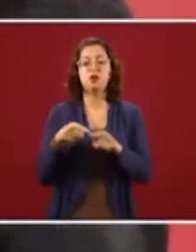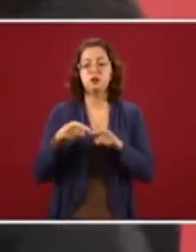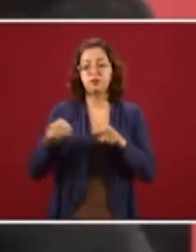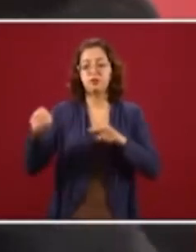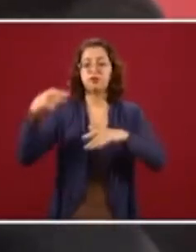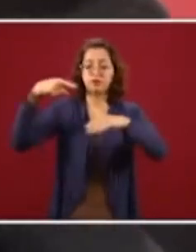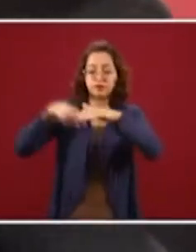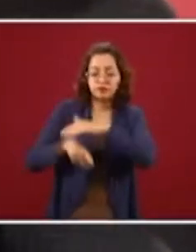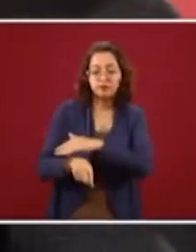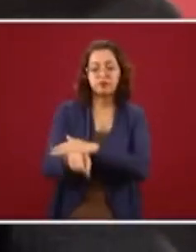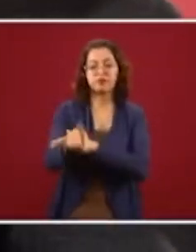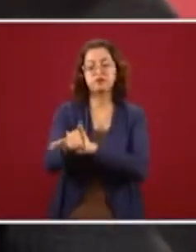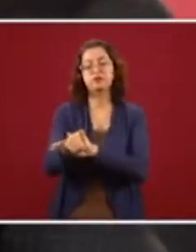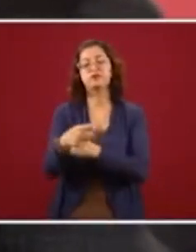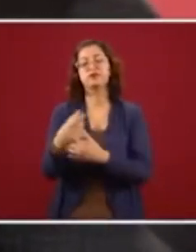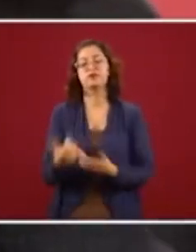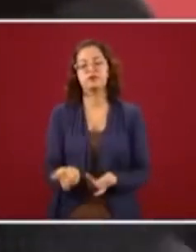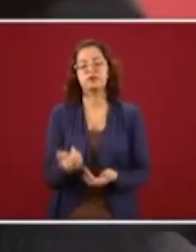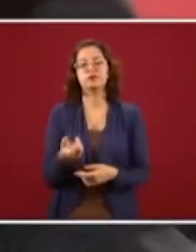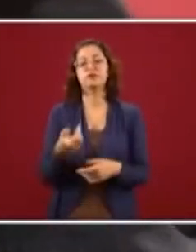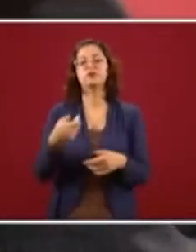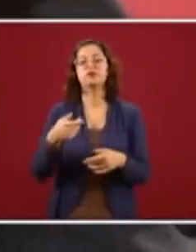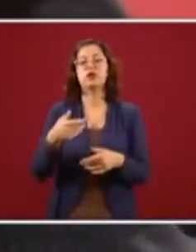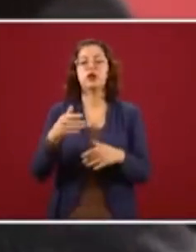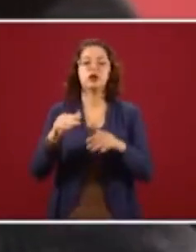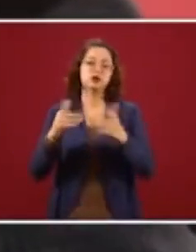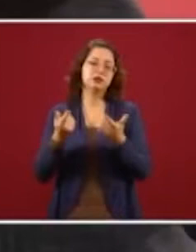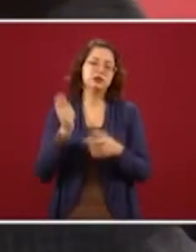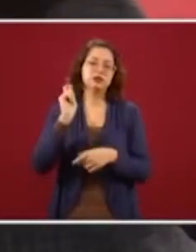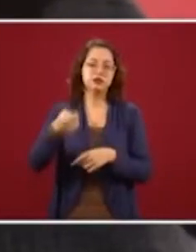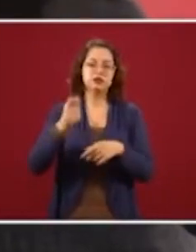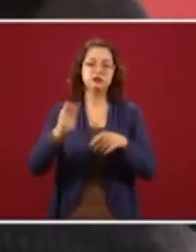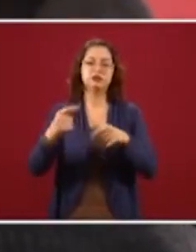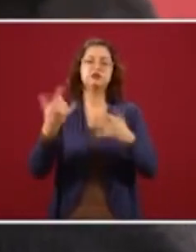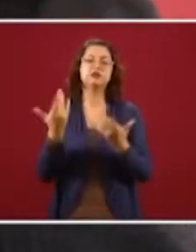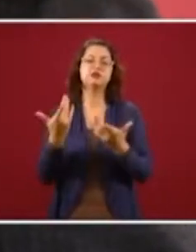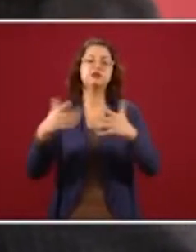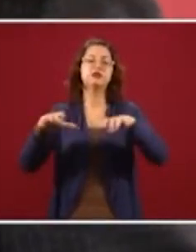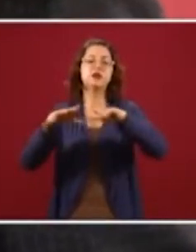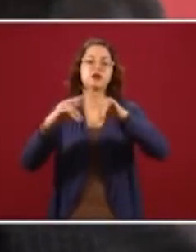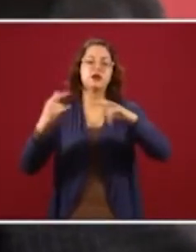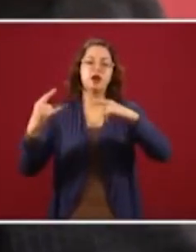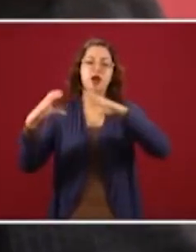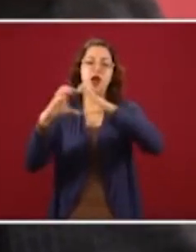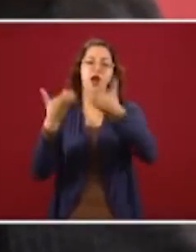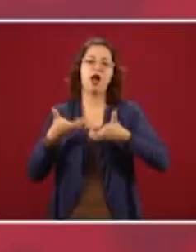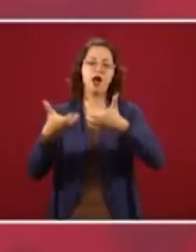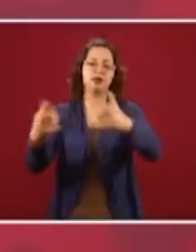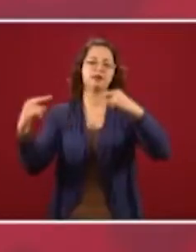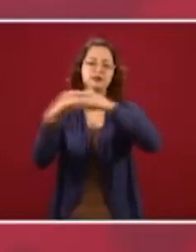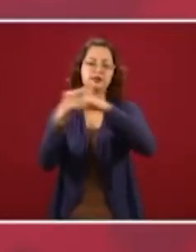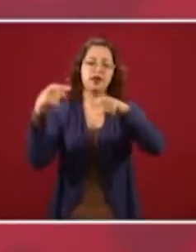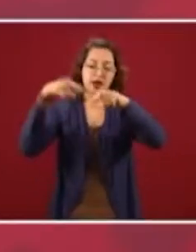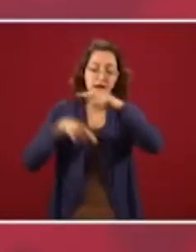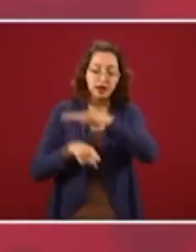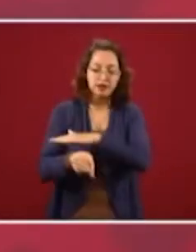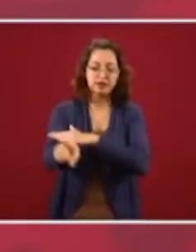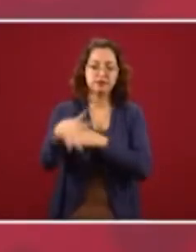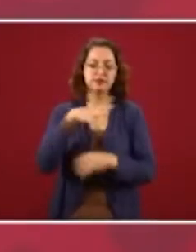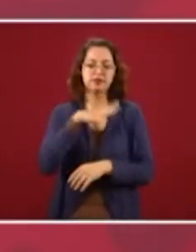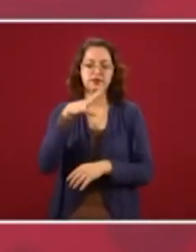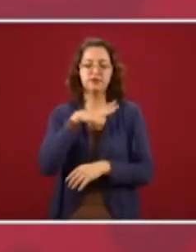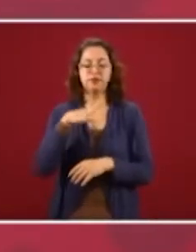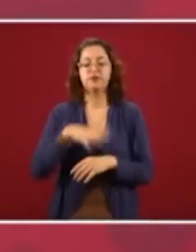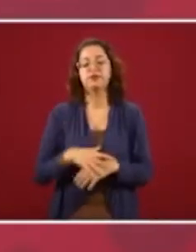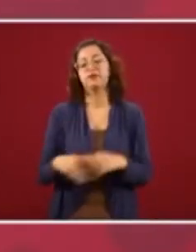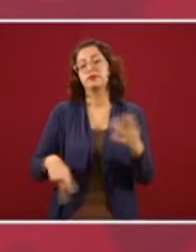de túnel que está abajo del nivel freático. El proyecto de esta línea número 3 se inició